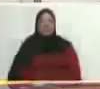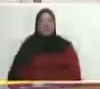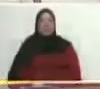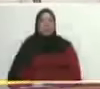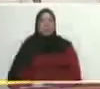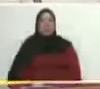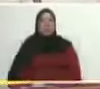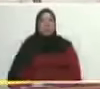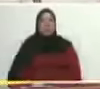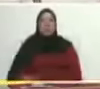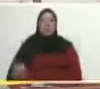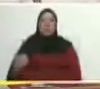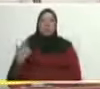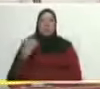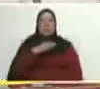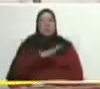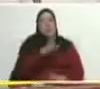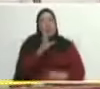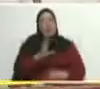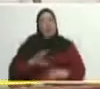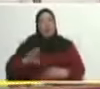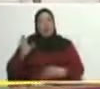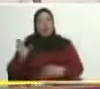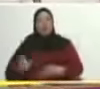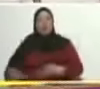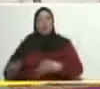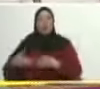comandante de las tropas del Caribe Oriental.